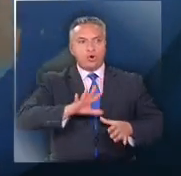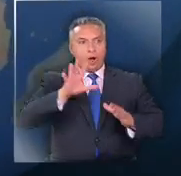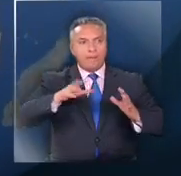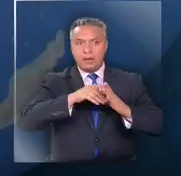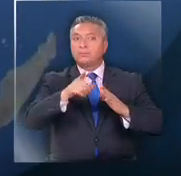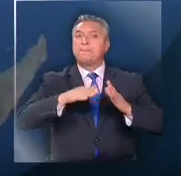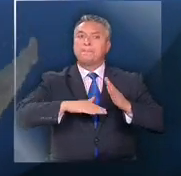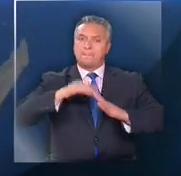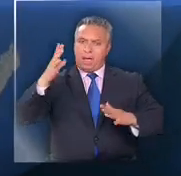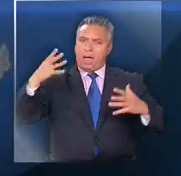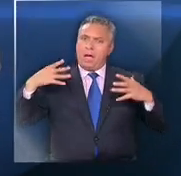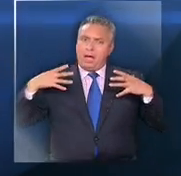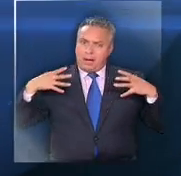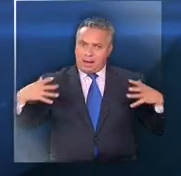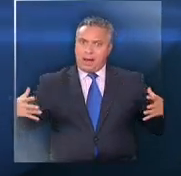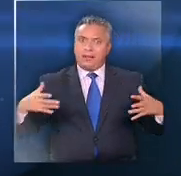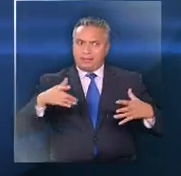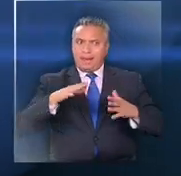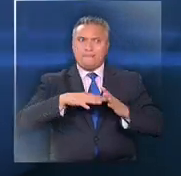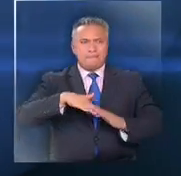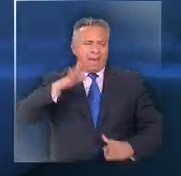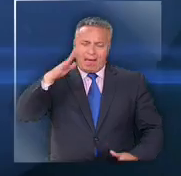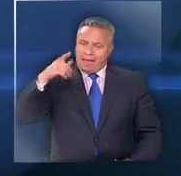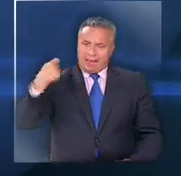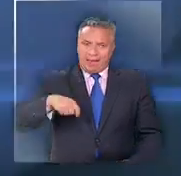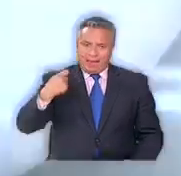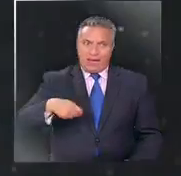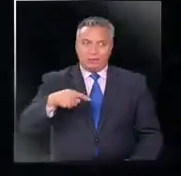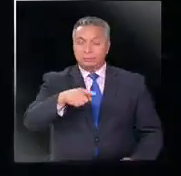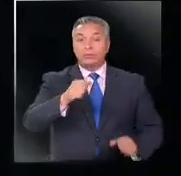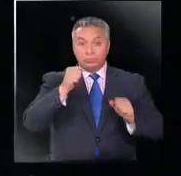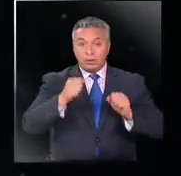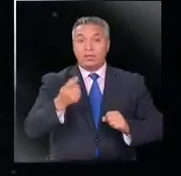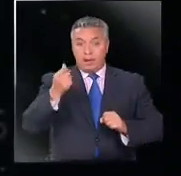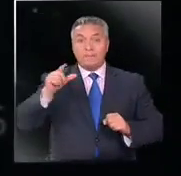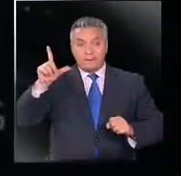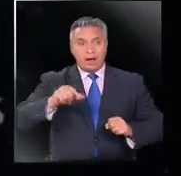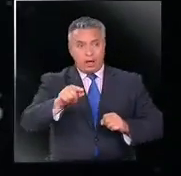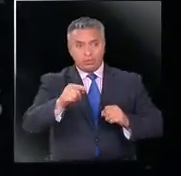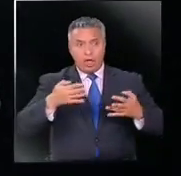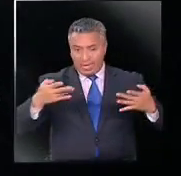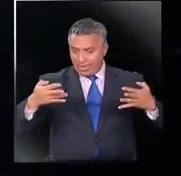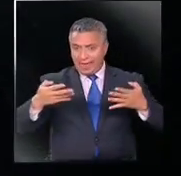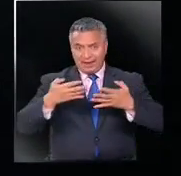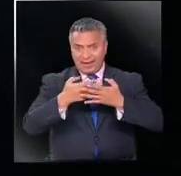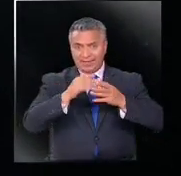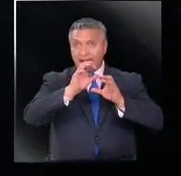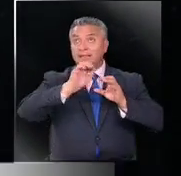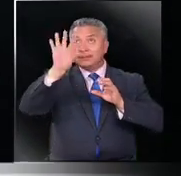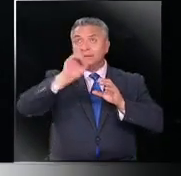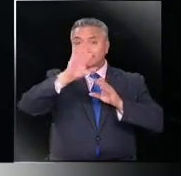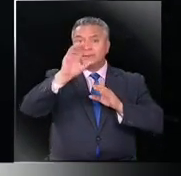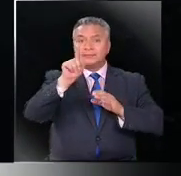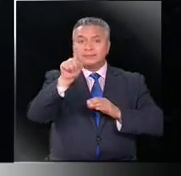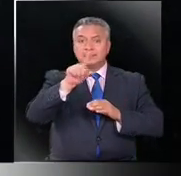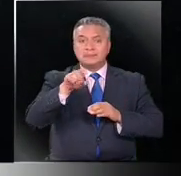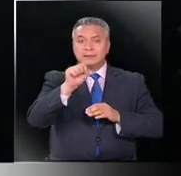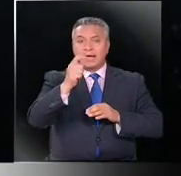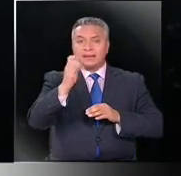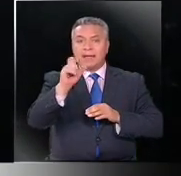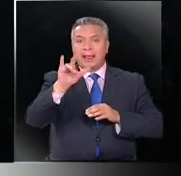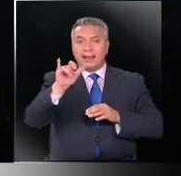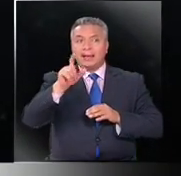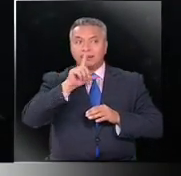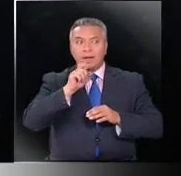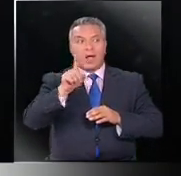más grande y mucho más cara. Como son más baratos, uno puede tener una red de estos satélites, que es parte de lo que han estado